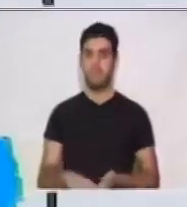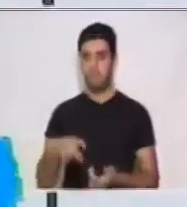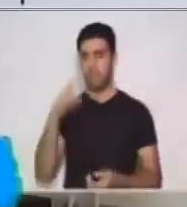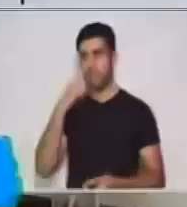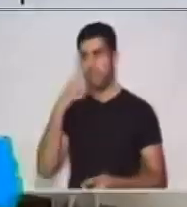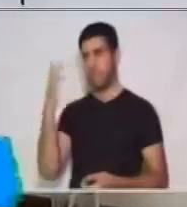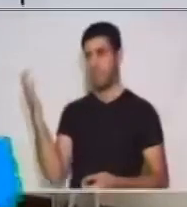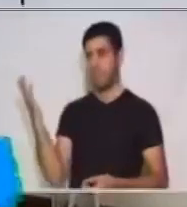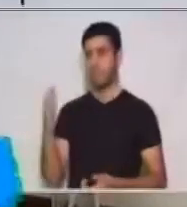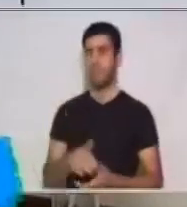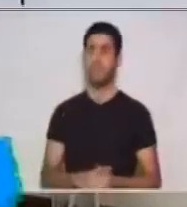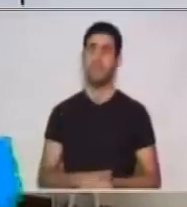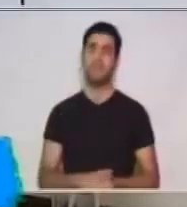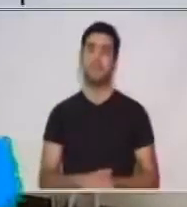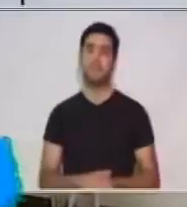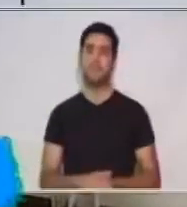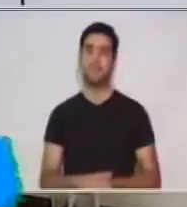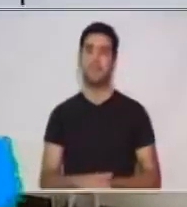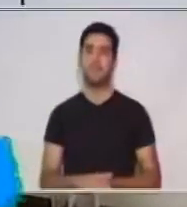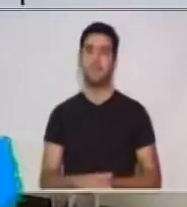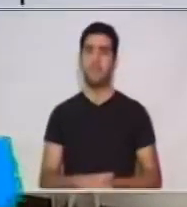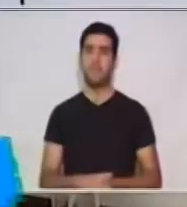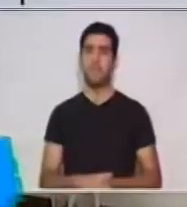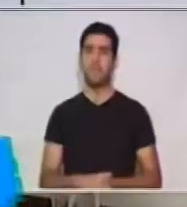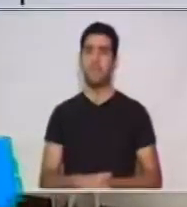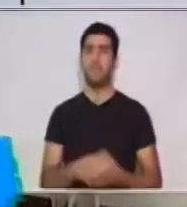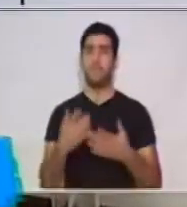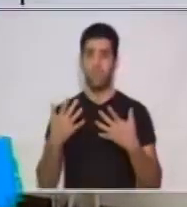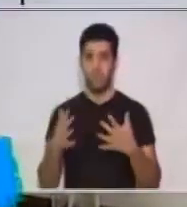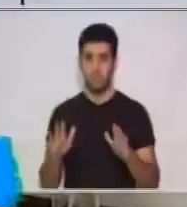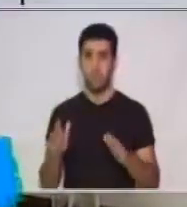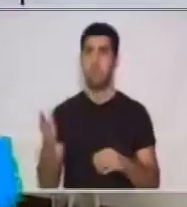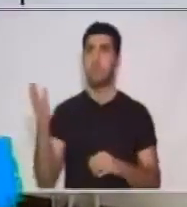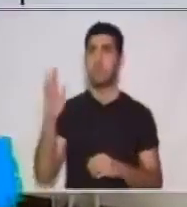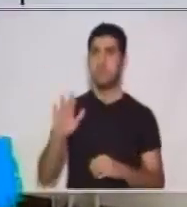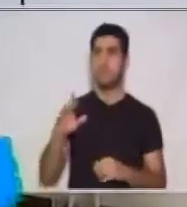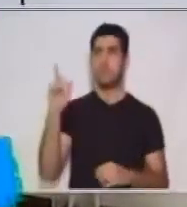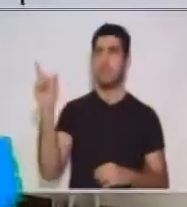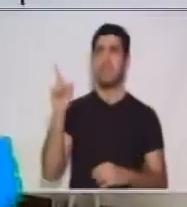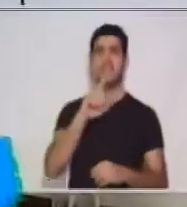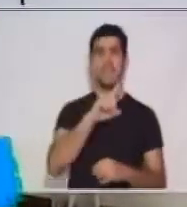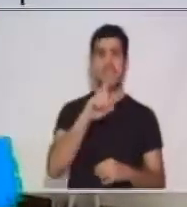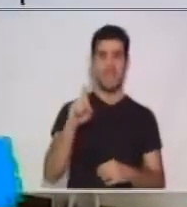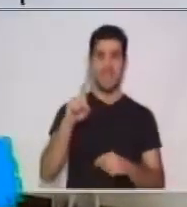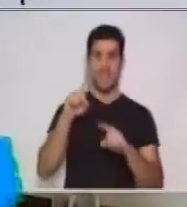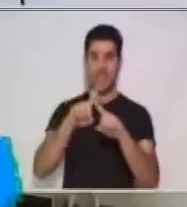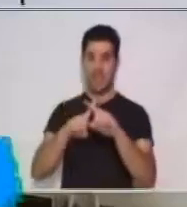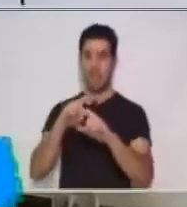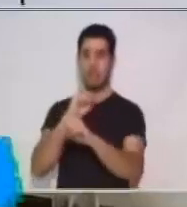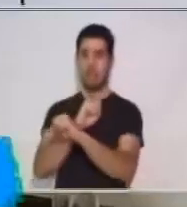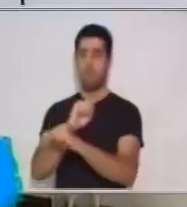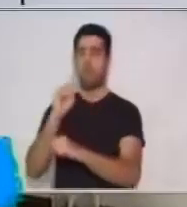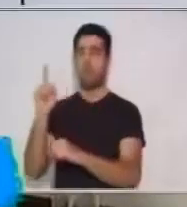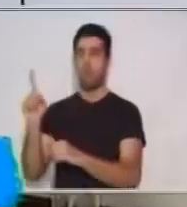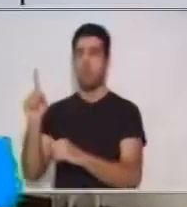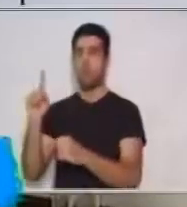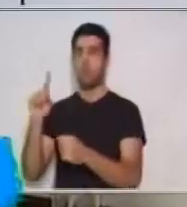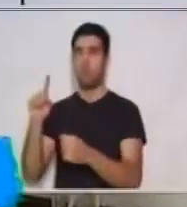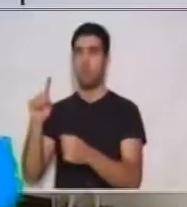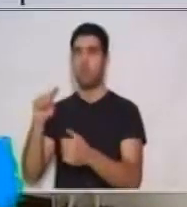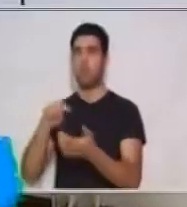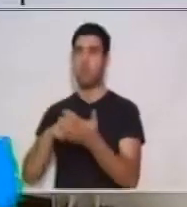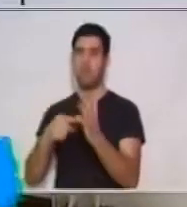100, es 100. Y ahora 100x por 1 me